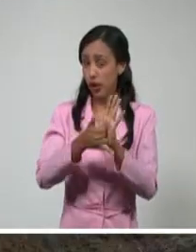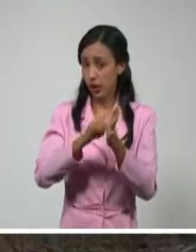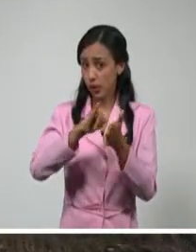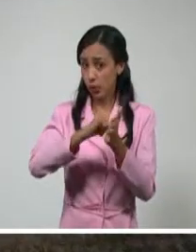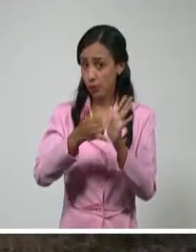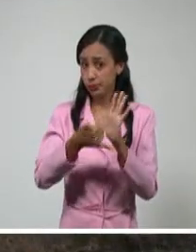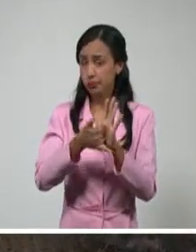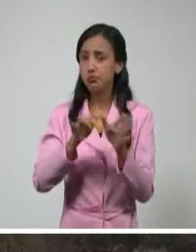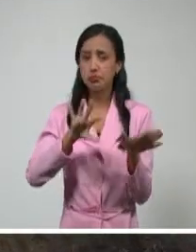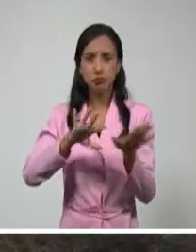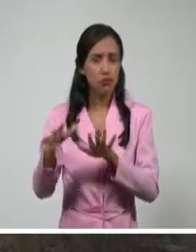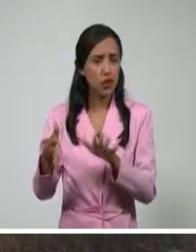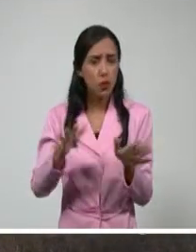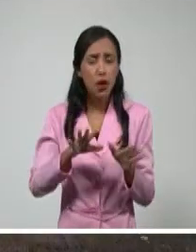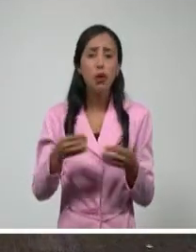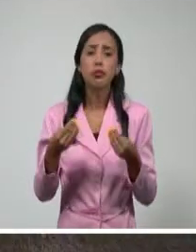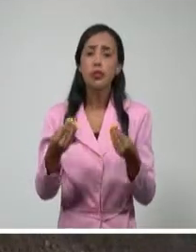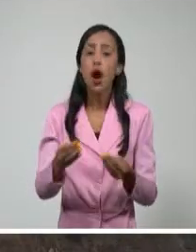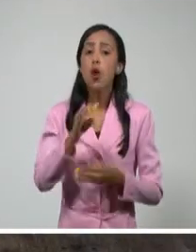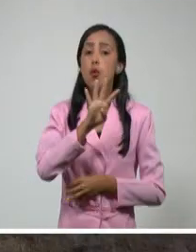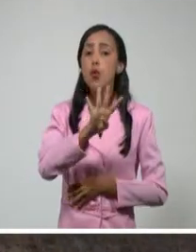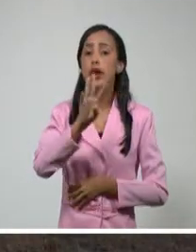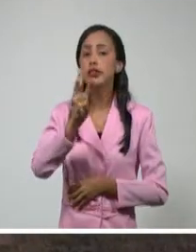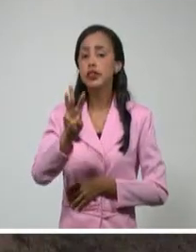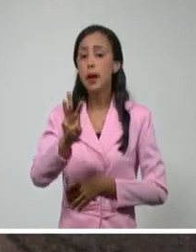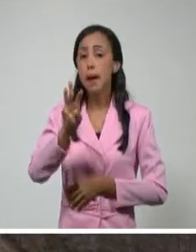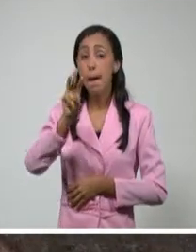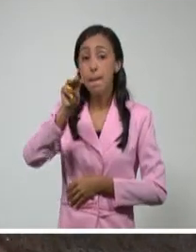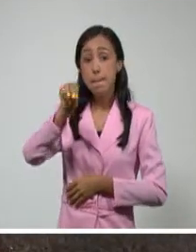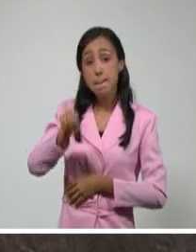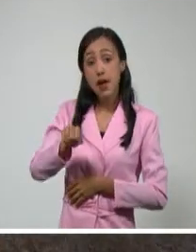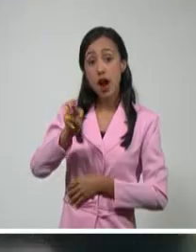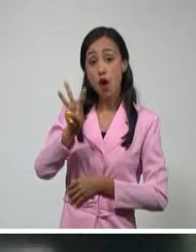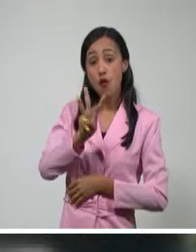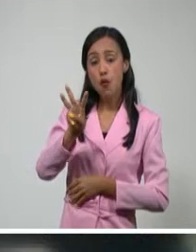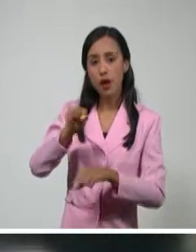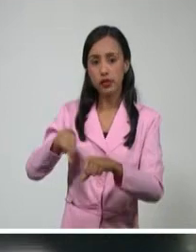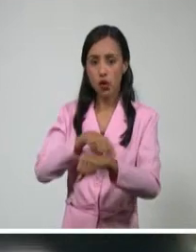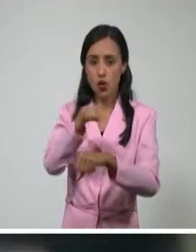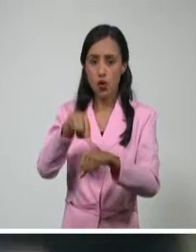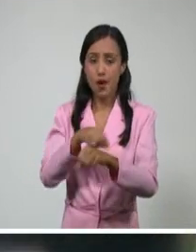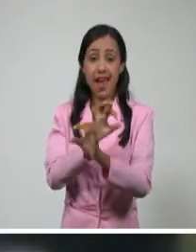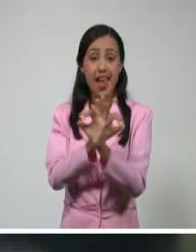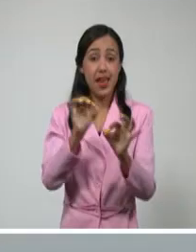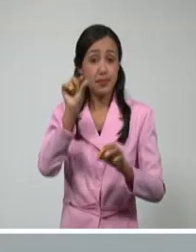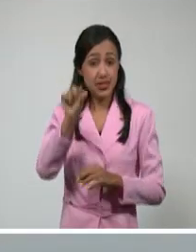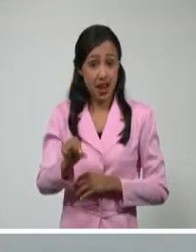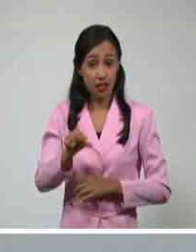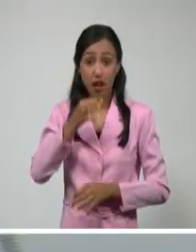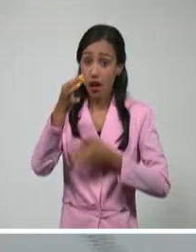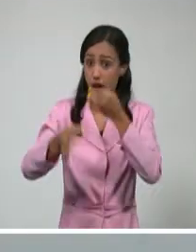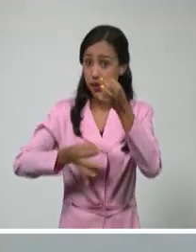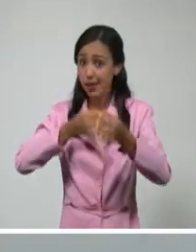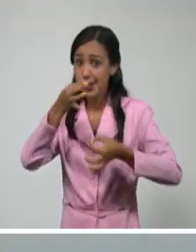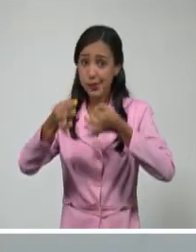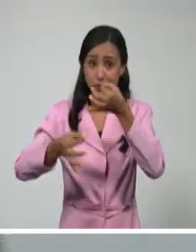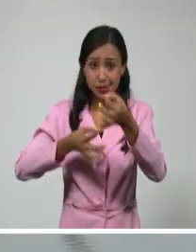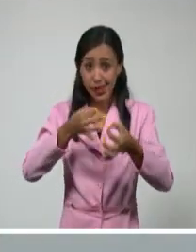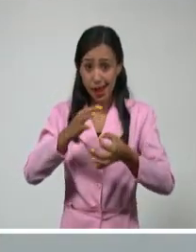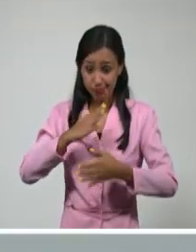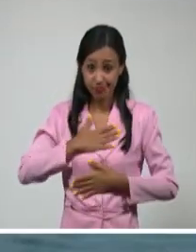diaria 43 mega watts ahora especialistas explicaron a nuestro equipo que esa carga